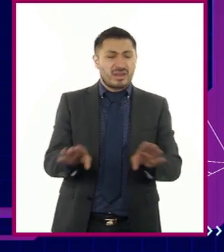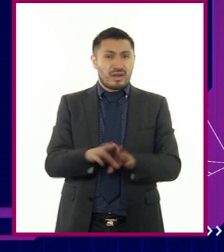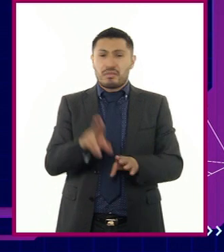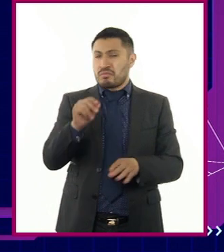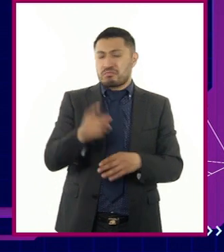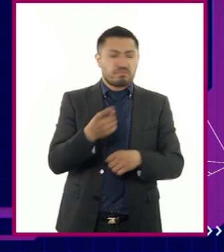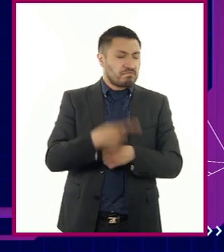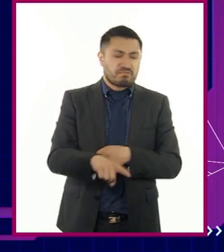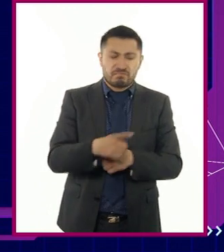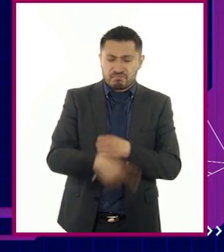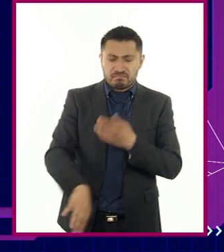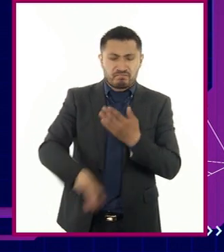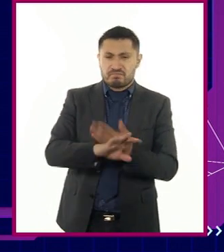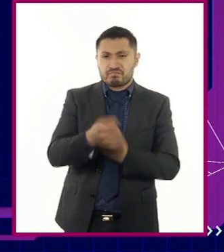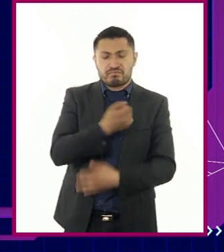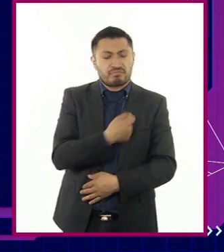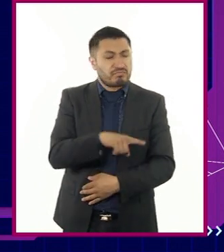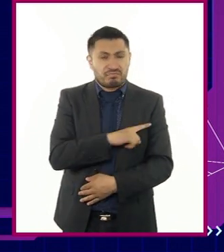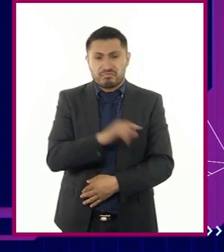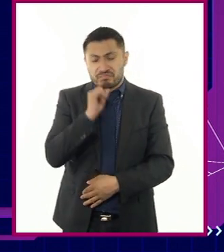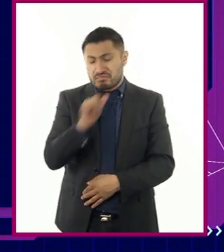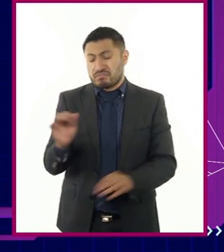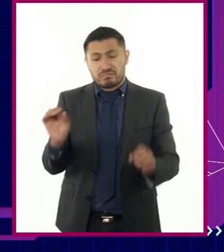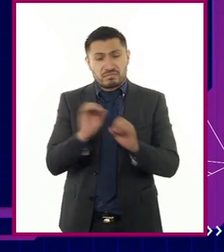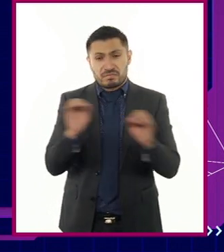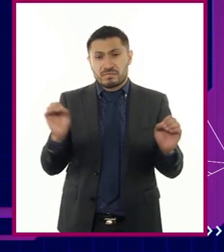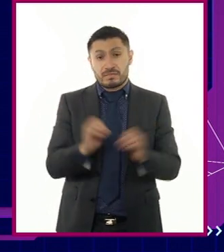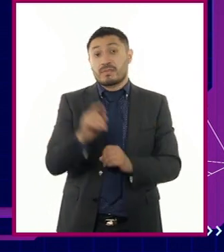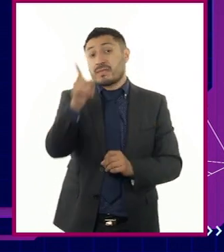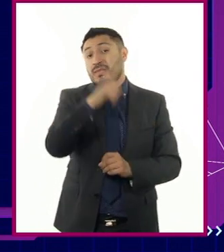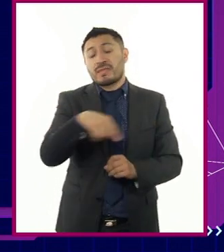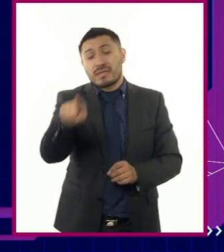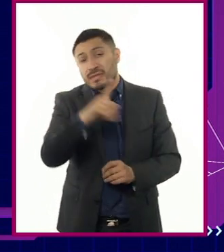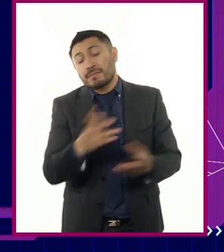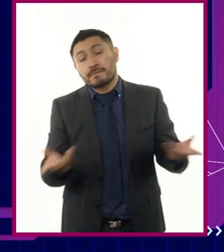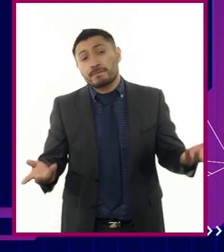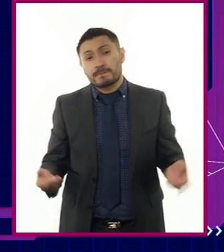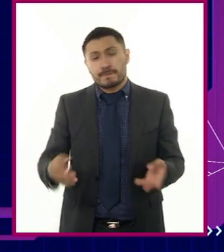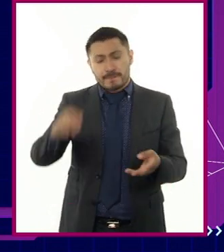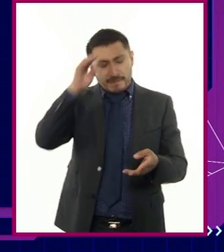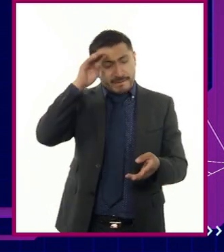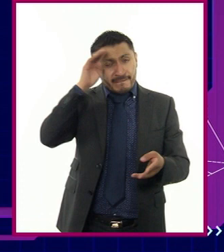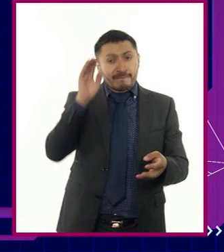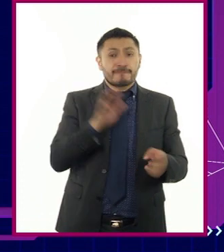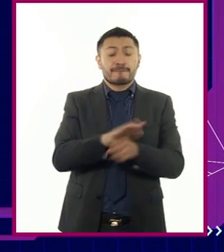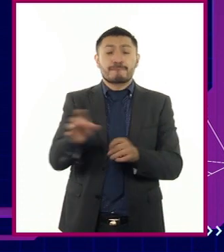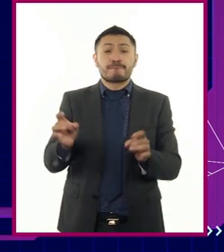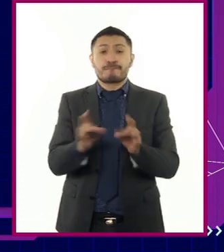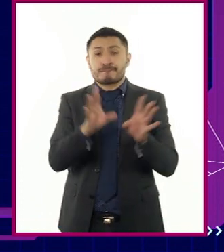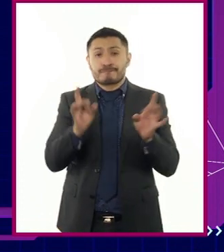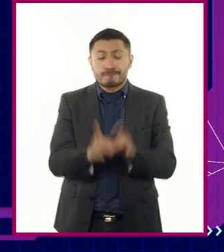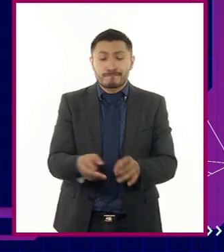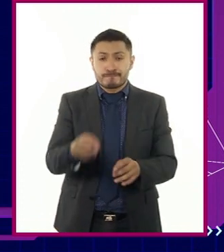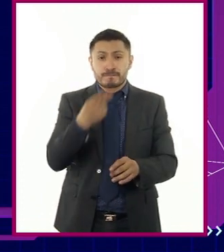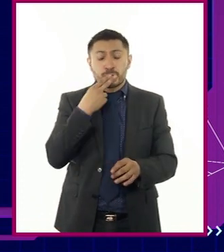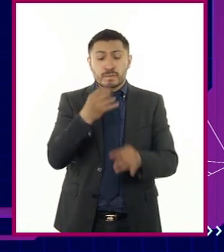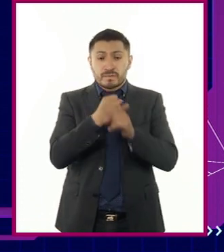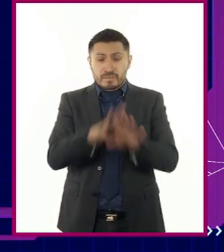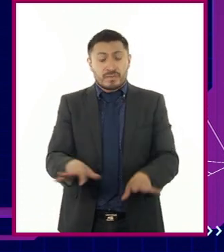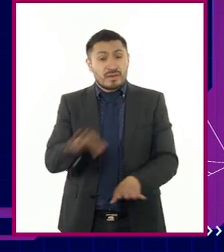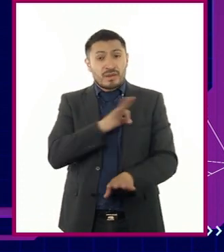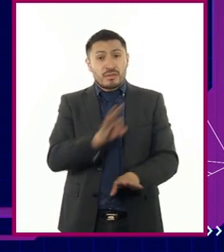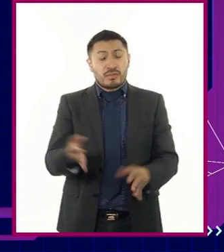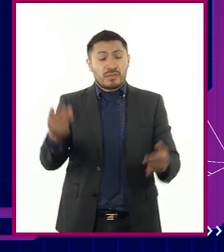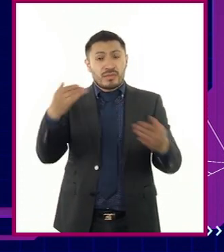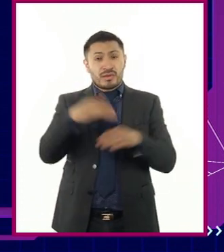es dañina para la salud de los seres vivos. Ustedes en casa, piensen en cuáles situaciones se puede usar la información sobre